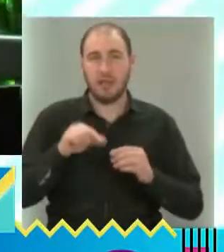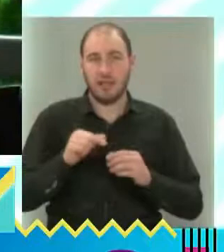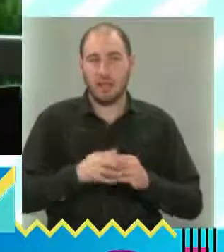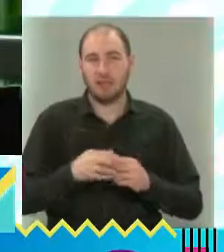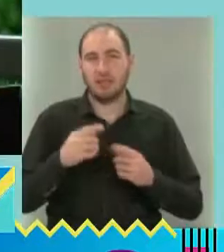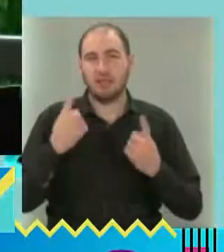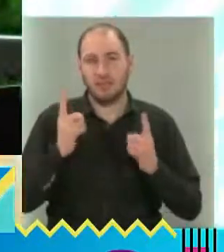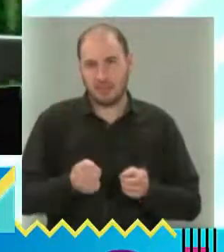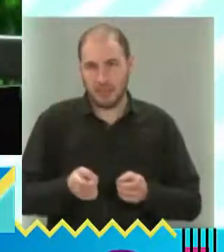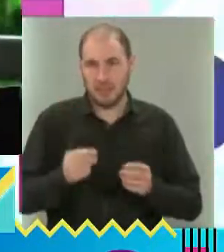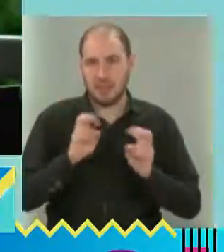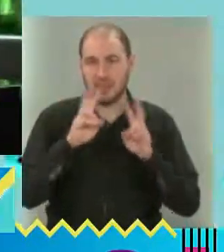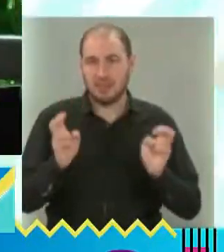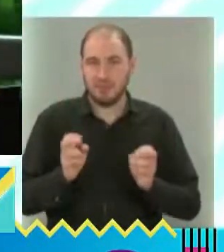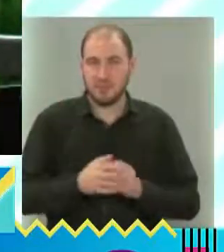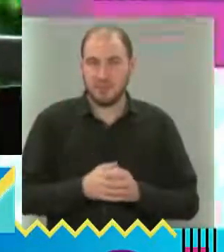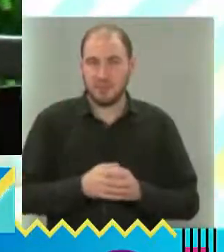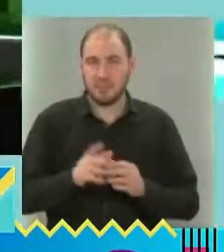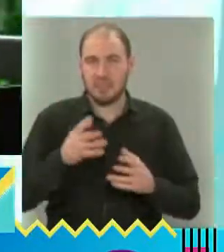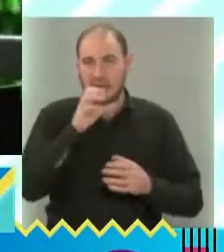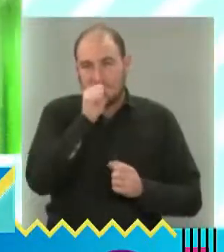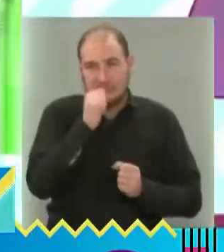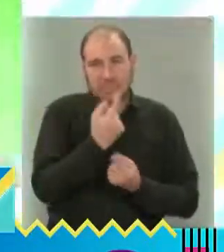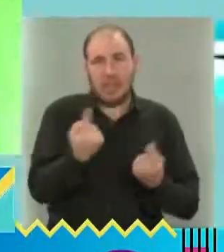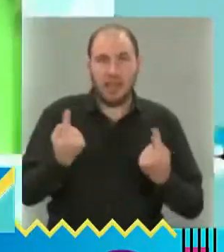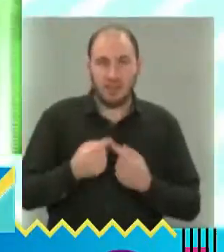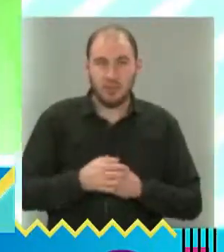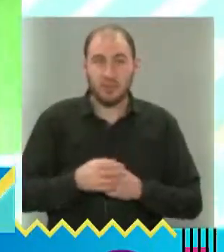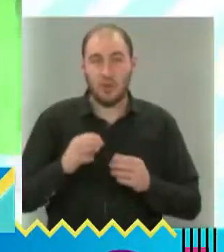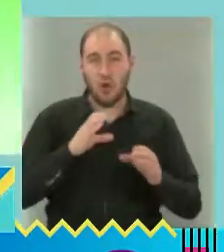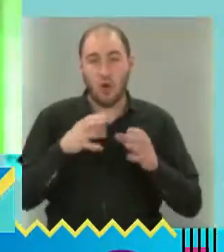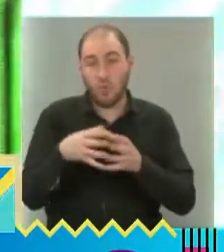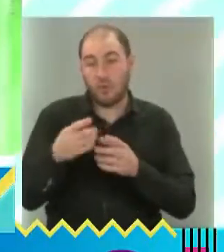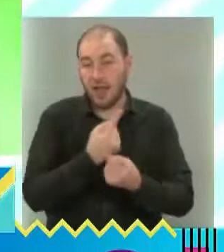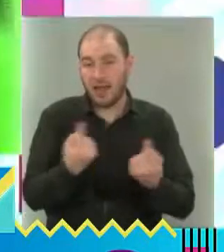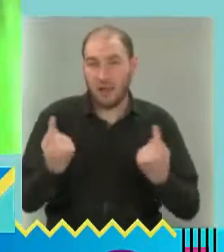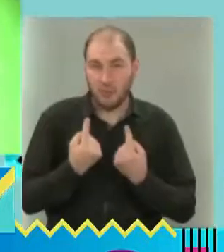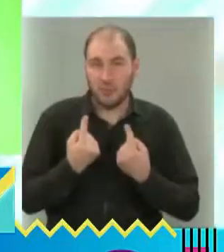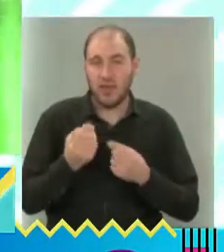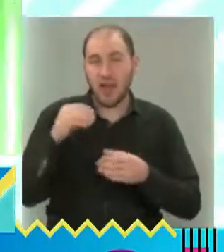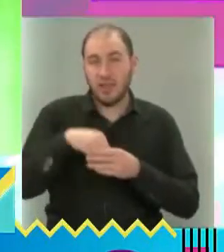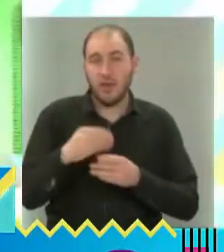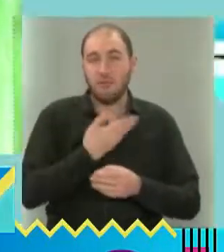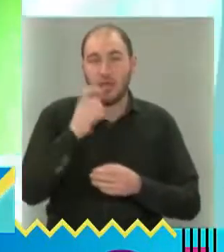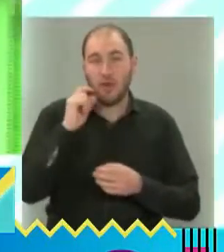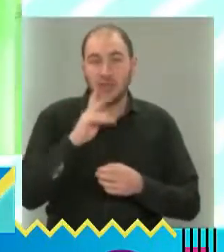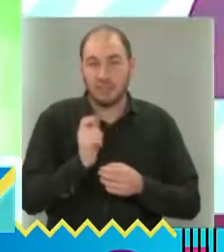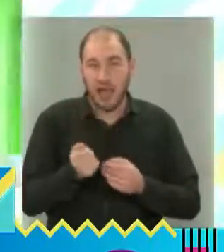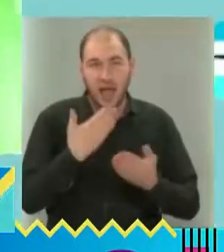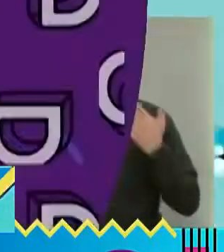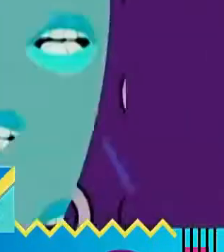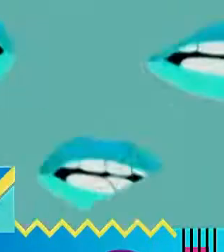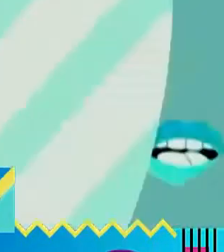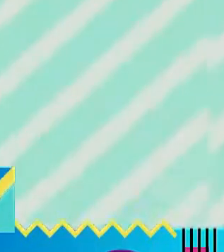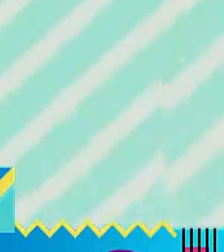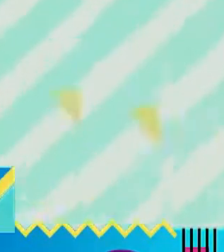también eso es una cuestión de resistencia de cada uno, ¿sí? Cada organización, cada cooperativa dentro de FECOVITA debe estar charlando más hacia